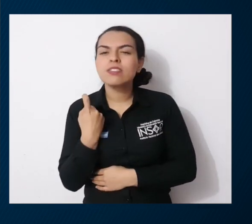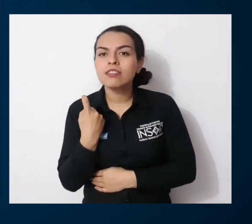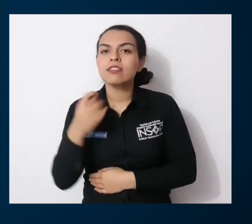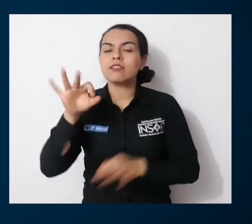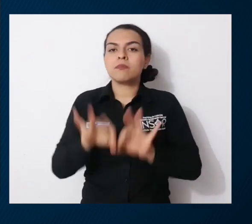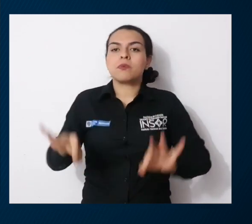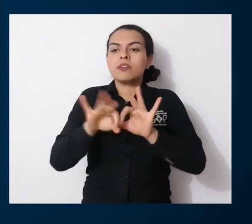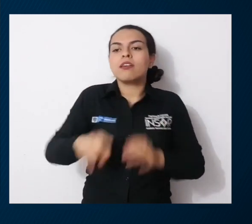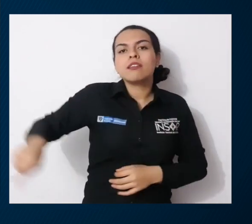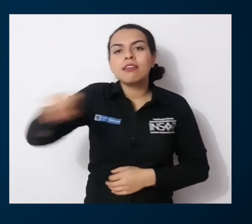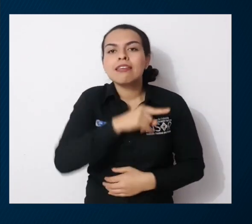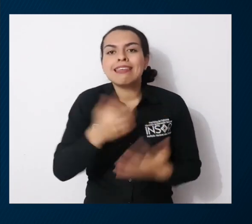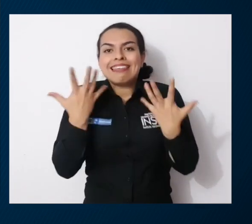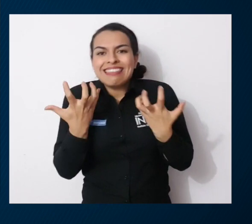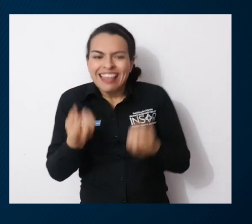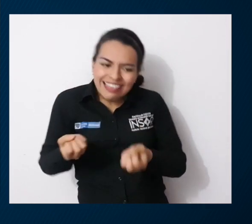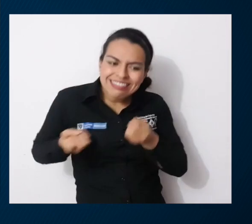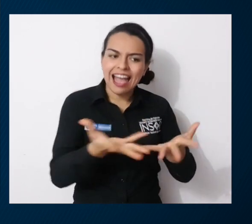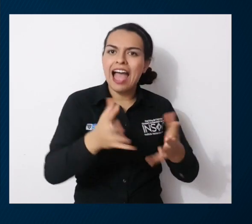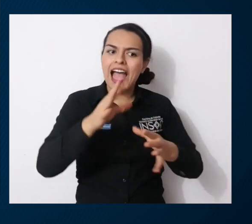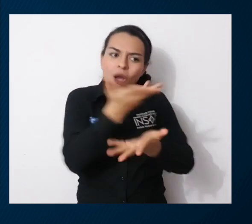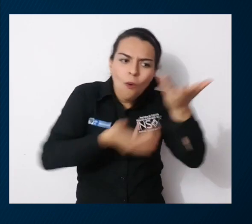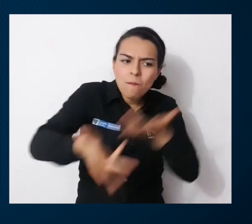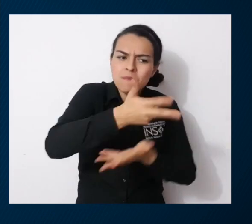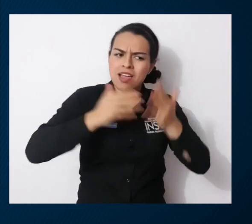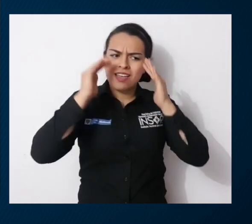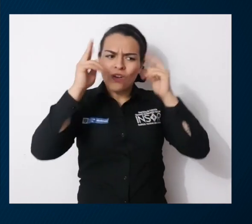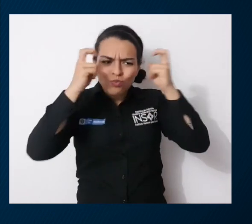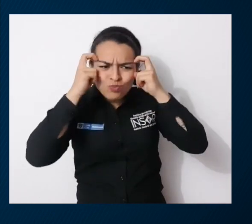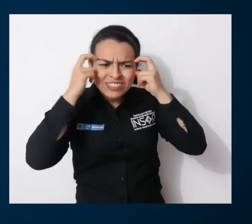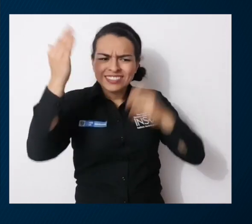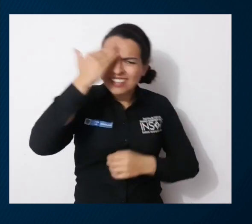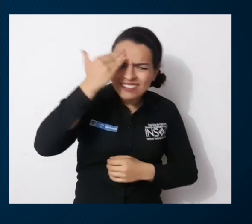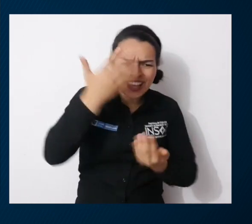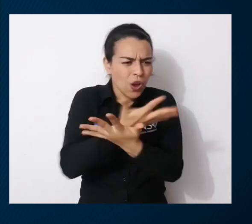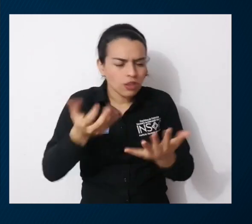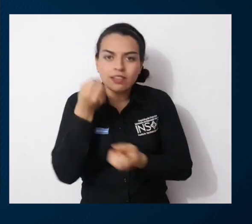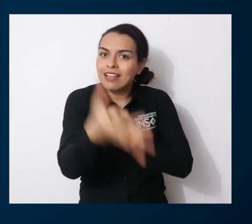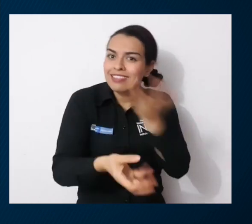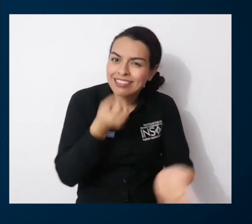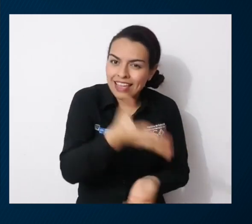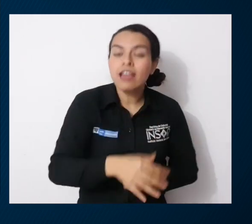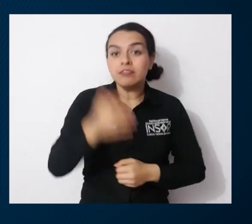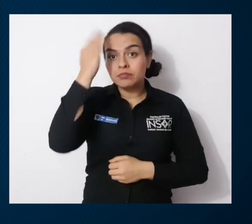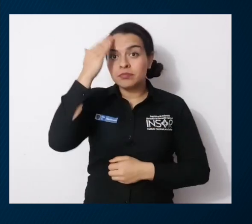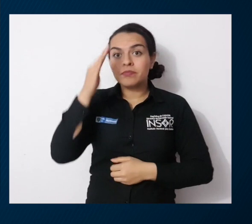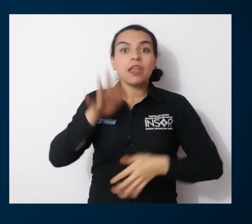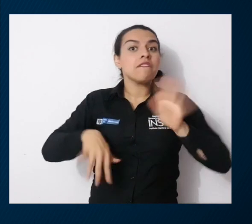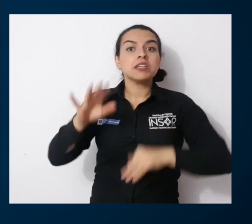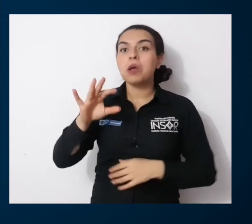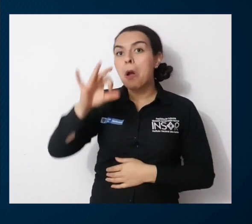para poder compartir esos saberes y ponerme y disponerme para hacer cosas nuevas a partir de esos saberes. A veces nosotros desconocemos lo que